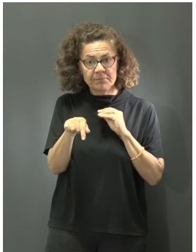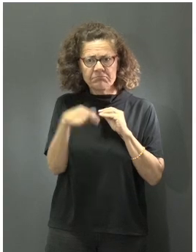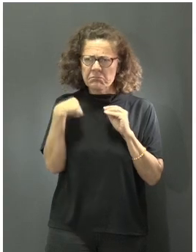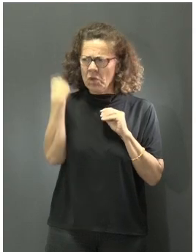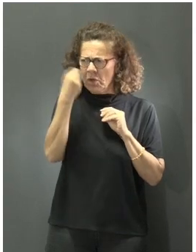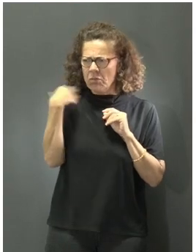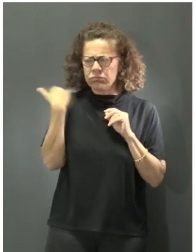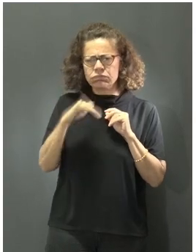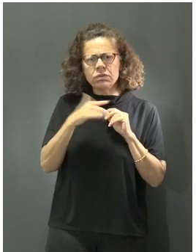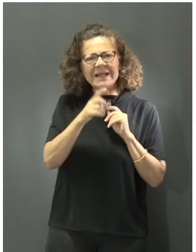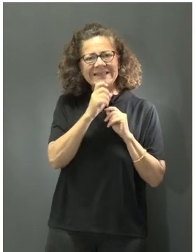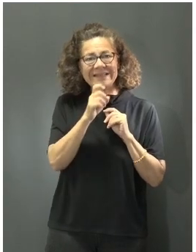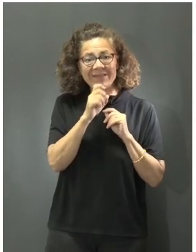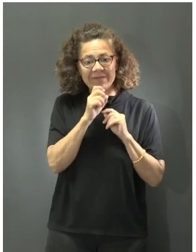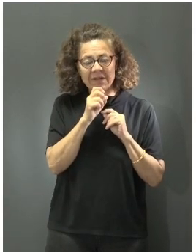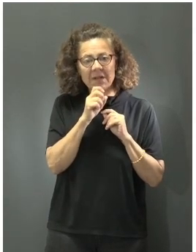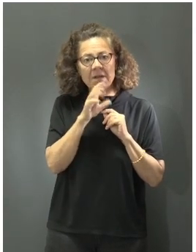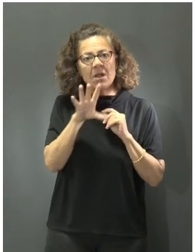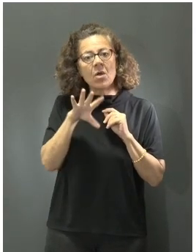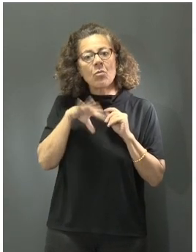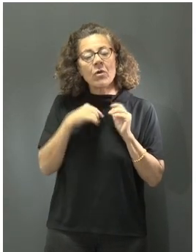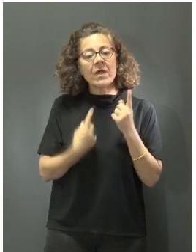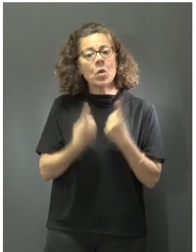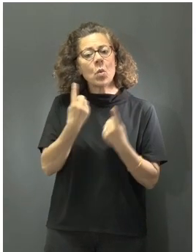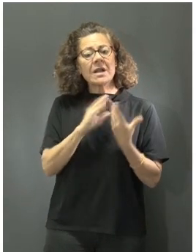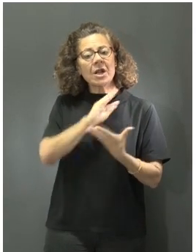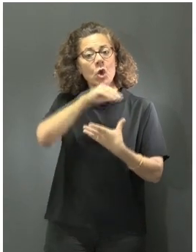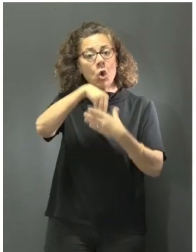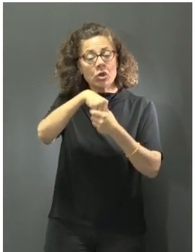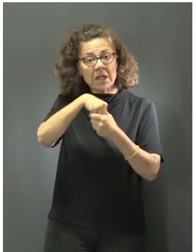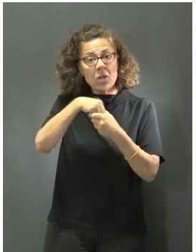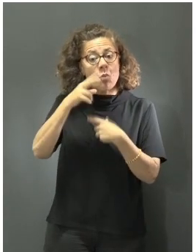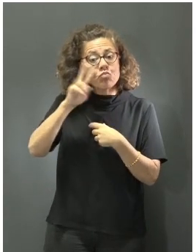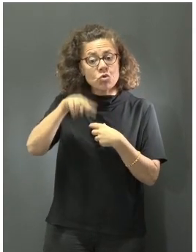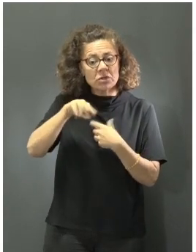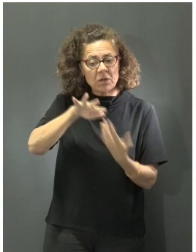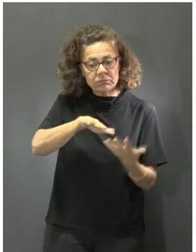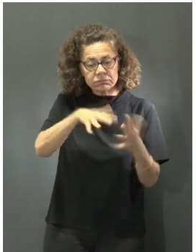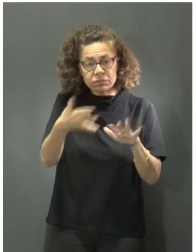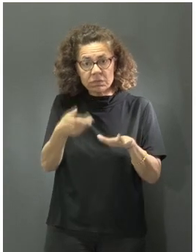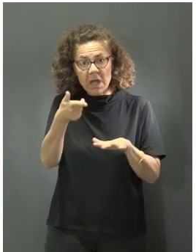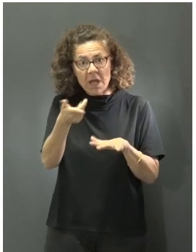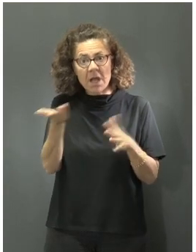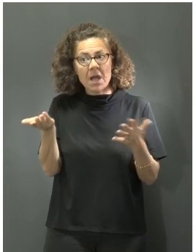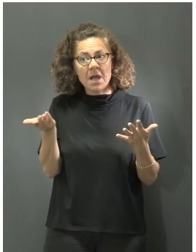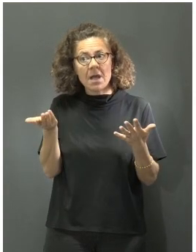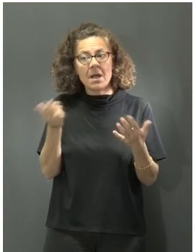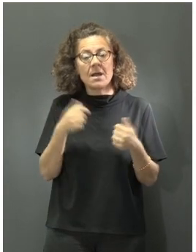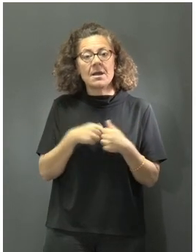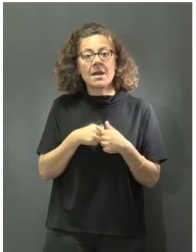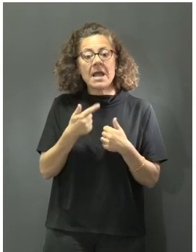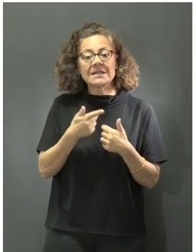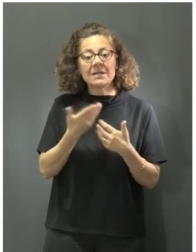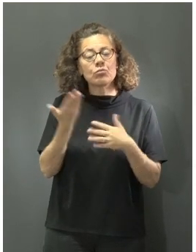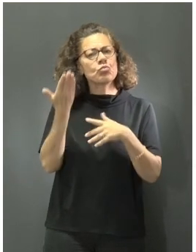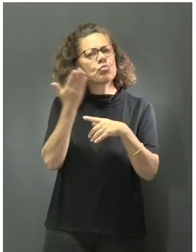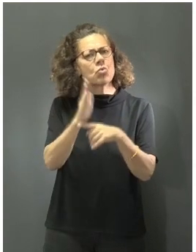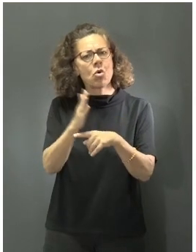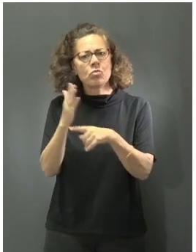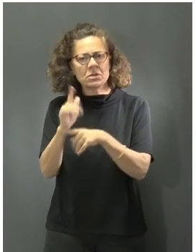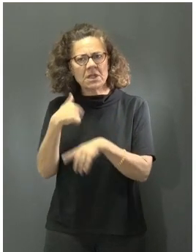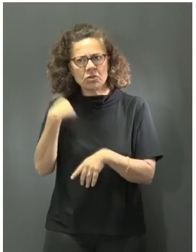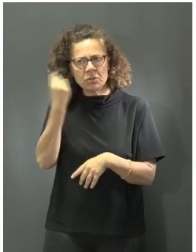que es muy difícil el poder acercar cualquier tipo de contenido museístico a este tipo de propuestas, creo